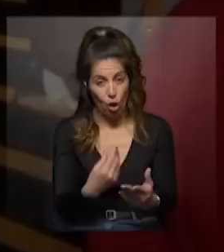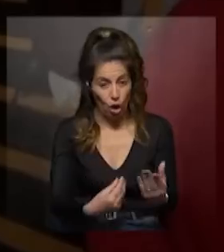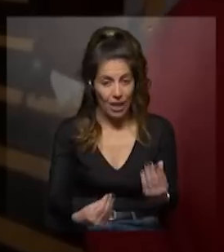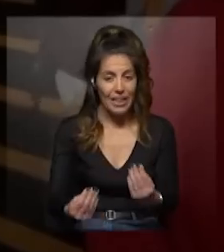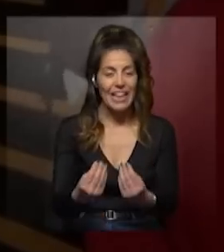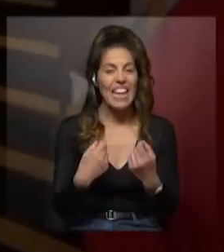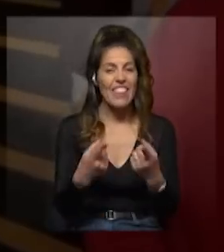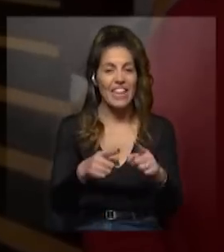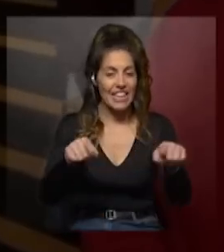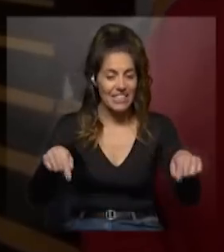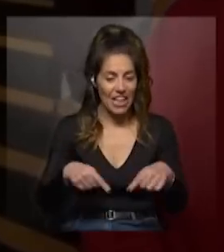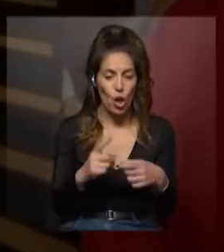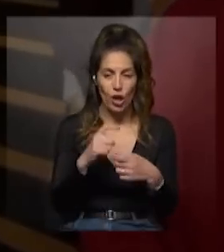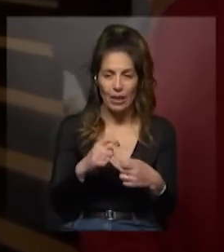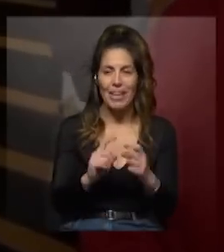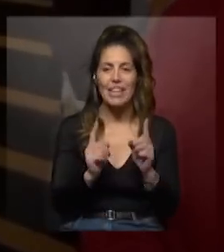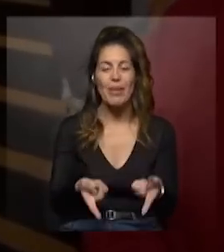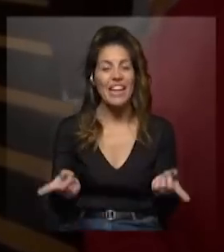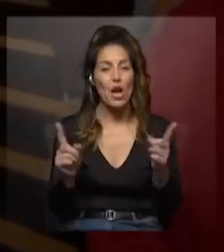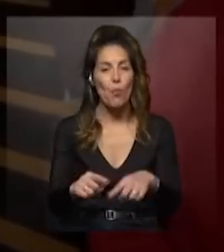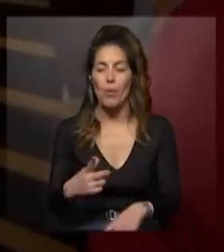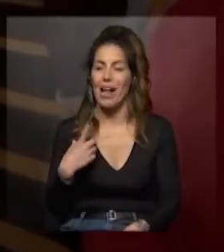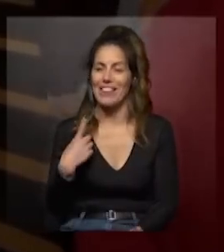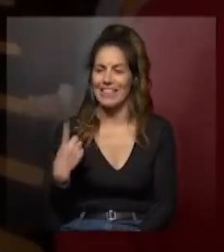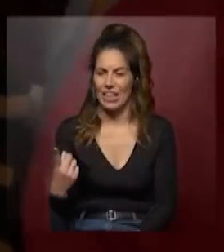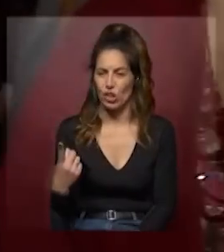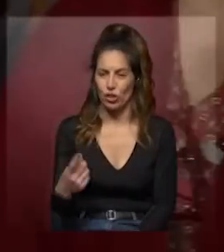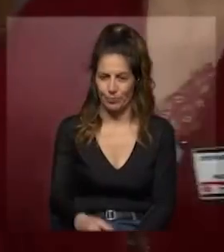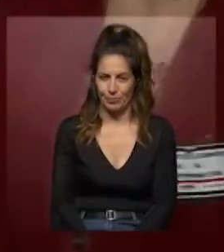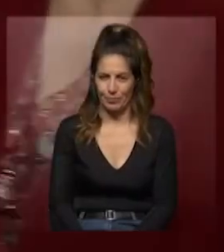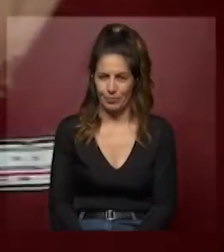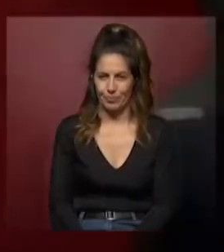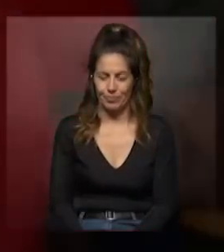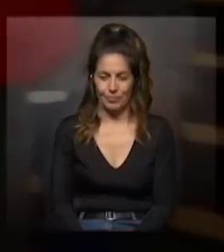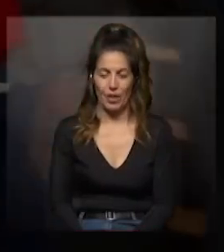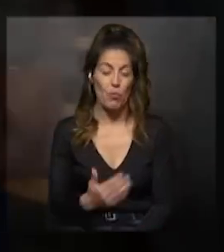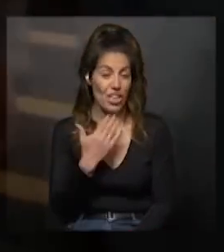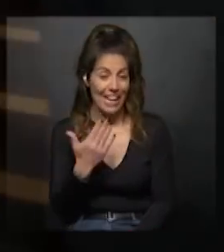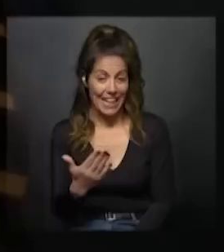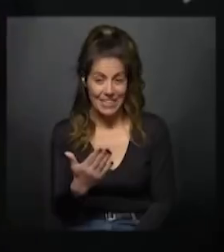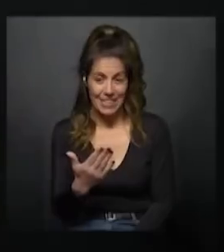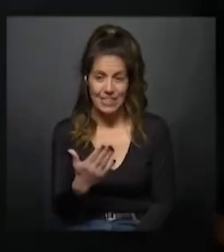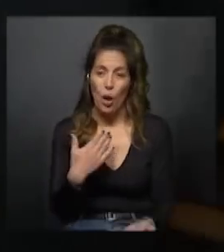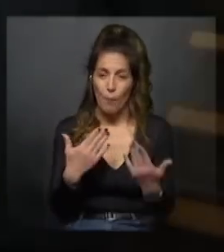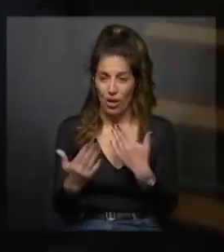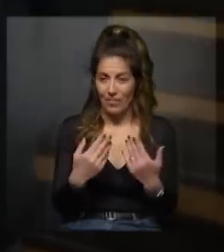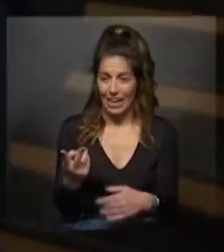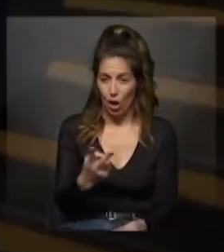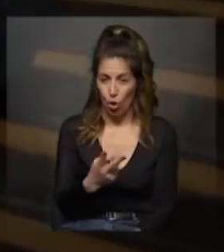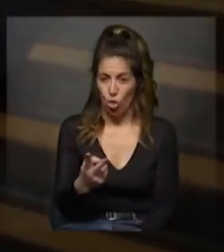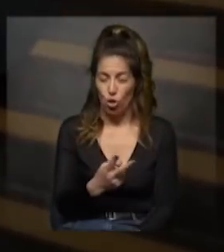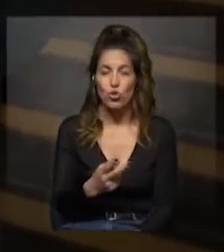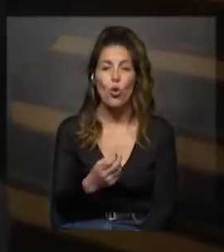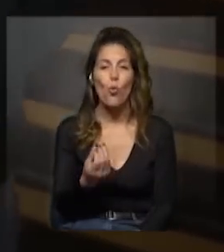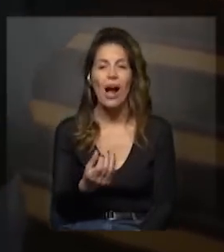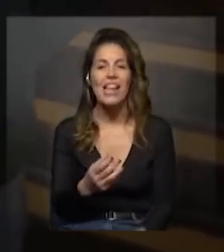salón gremial y también el reintegro del director Leonard Ruiz Díaz Graciela Gracias por recibirnos también a Federico e Cuál